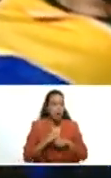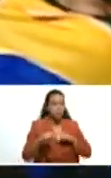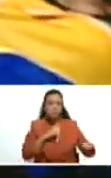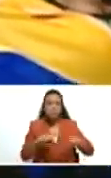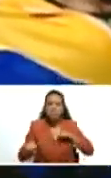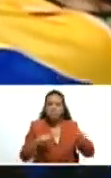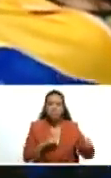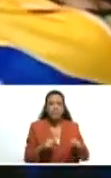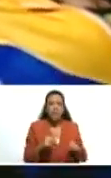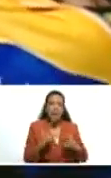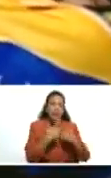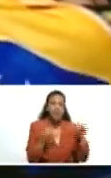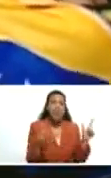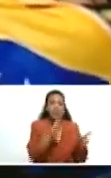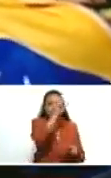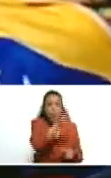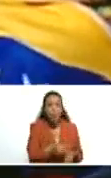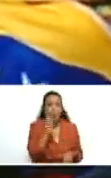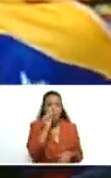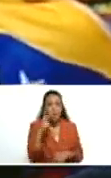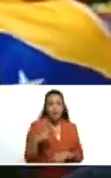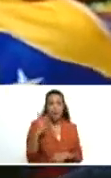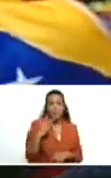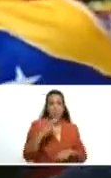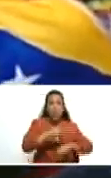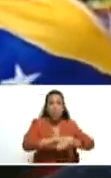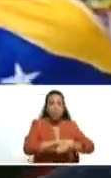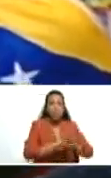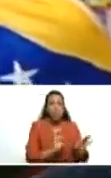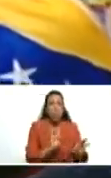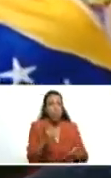y la causa de la liberación de Alex Sacked Moran.